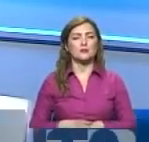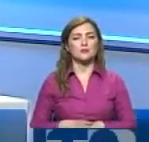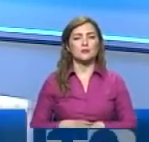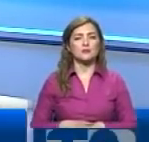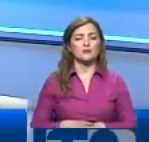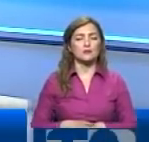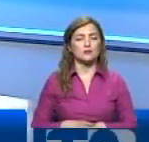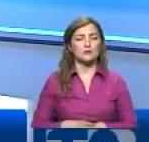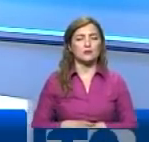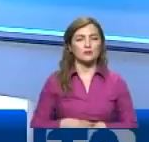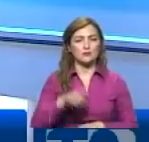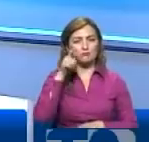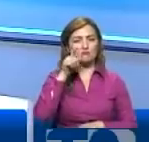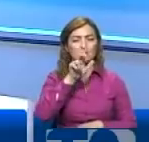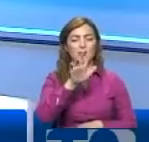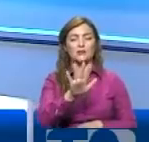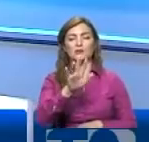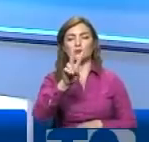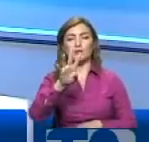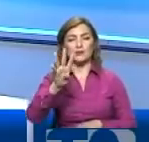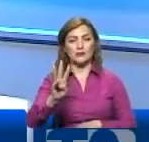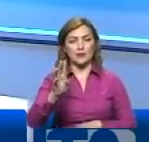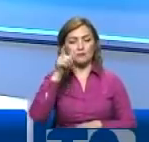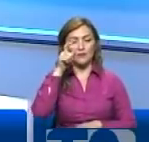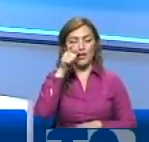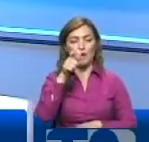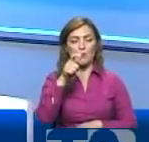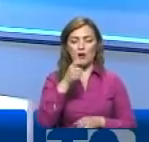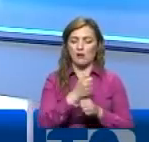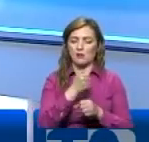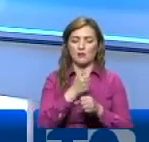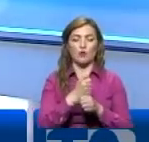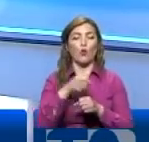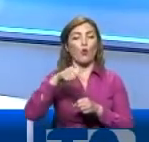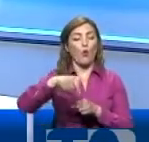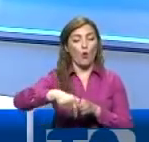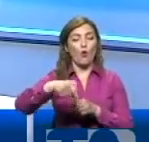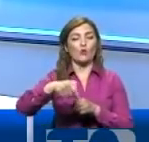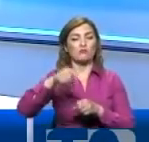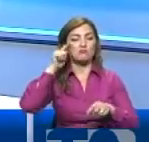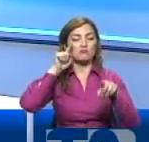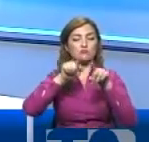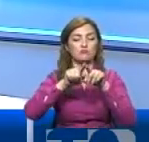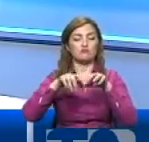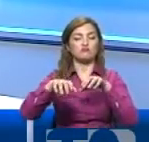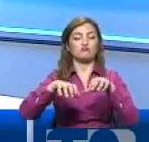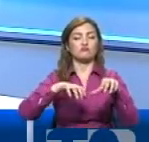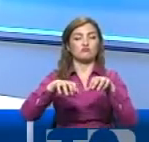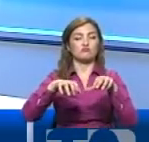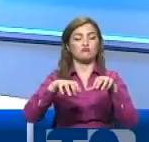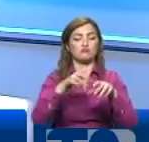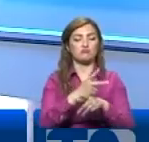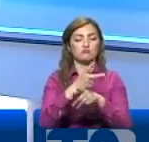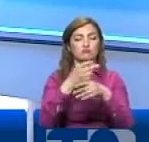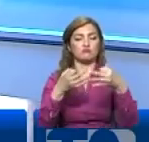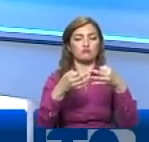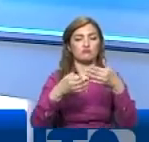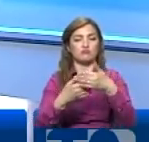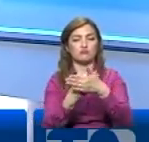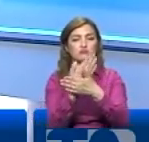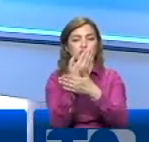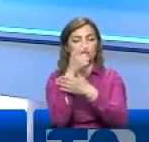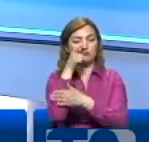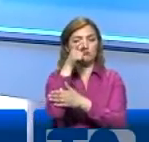de operar al 100%. Hoy, en un acto coordinado con el Consejo de la Judicatura, se nombraron 12 nuevos